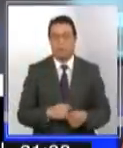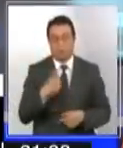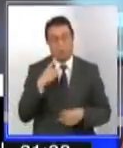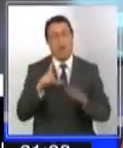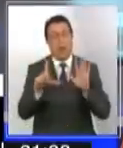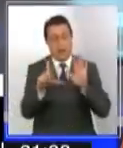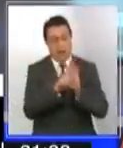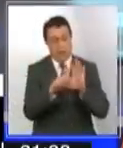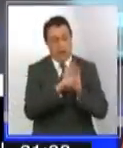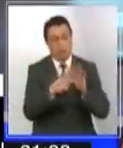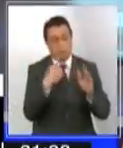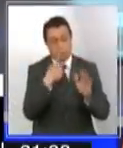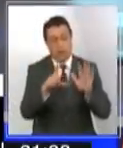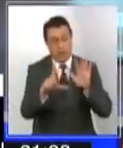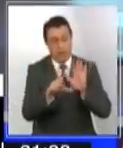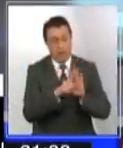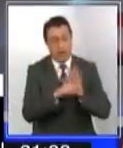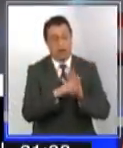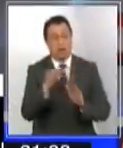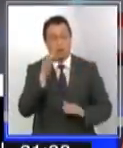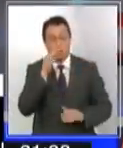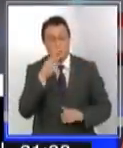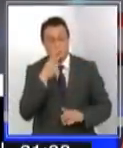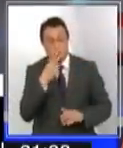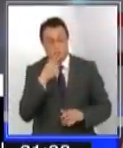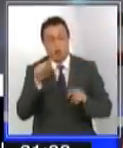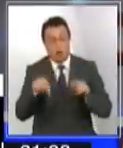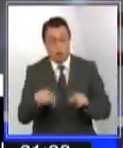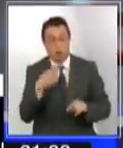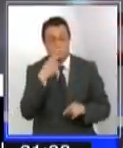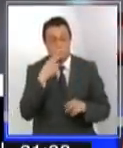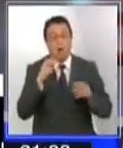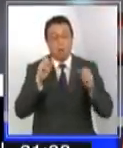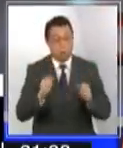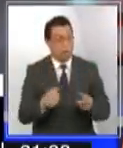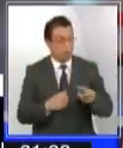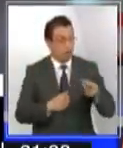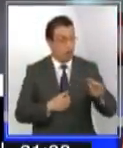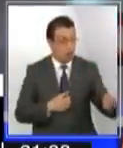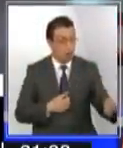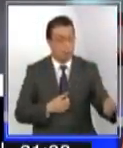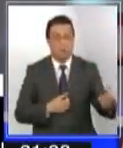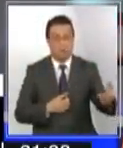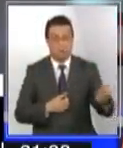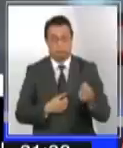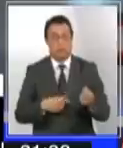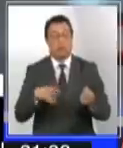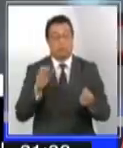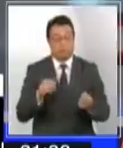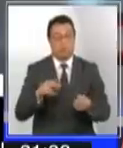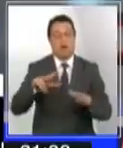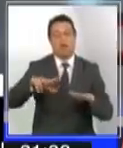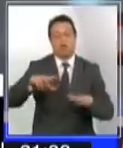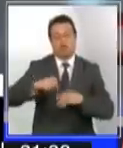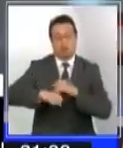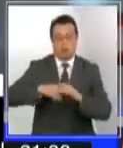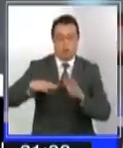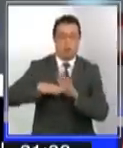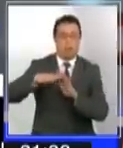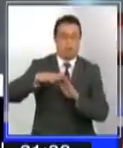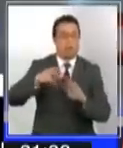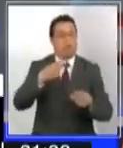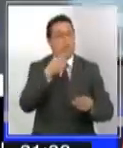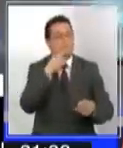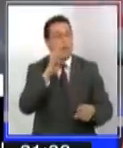Legalmente, usted pone el ejemplo del tabaco. Hoy, si una persona consume tabaco, lo puede comprar con restricciones que se han ido aumentando, digamos, para que lo hagan en lugares privados